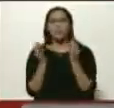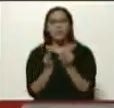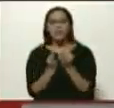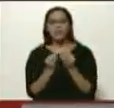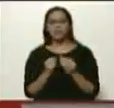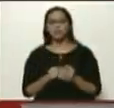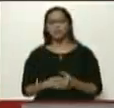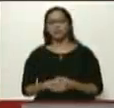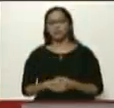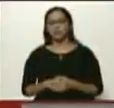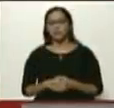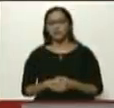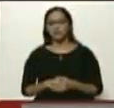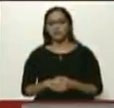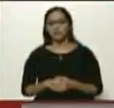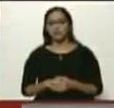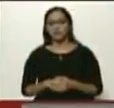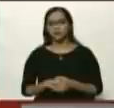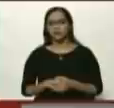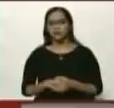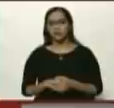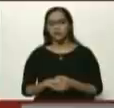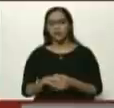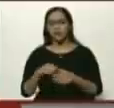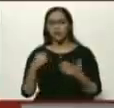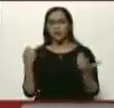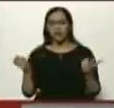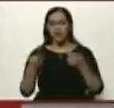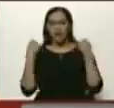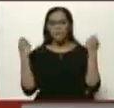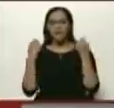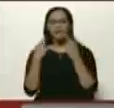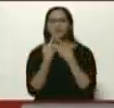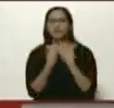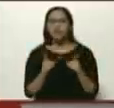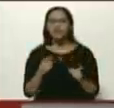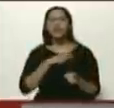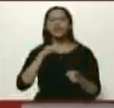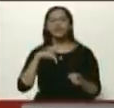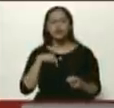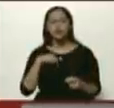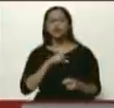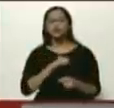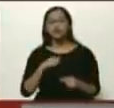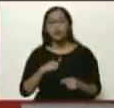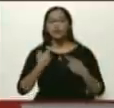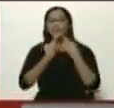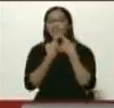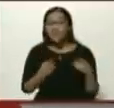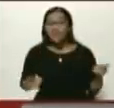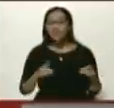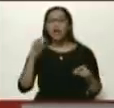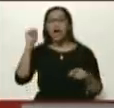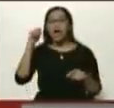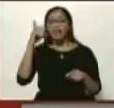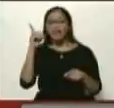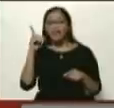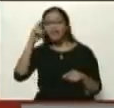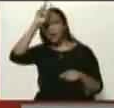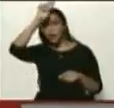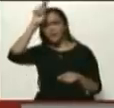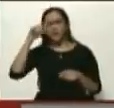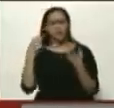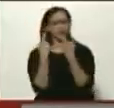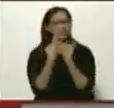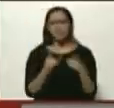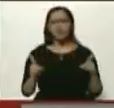familia de los demás. Es una campaña distinta, y nosotros somos distintos a los adecos y los copellanos, totalmente distintos.